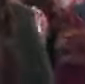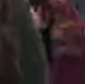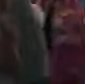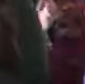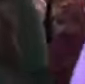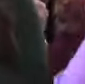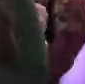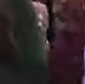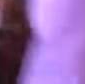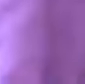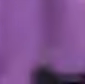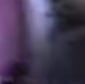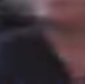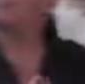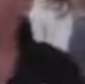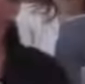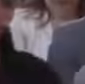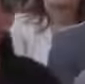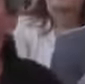y Claudina Núñez.